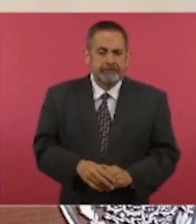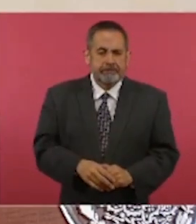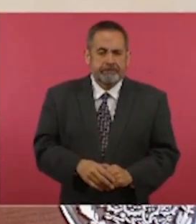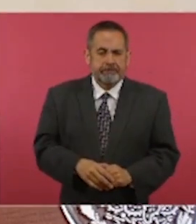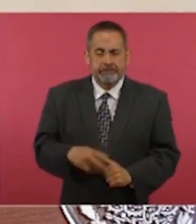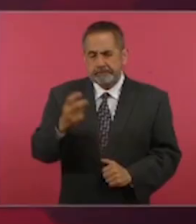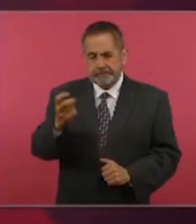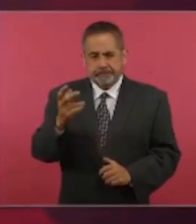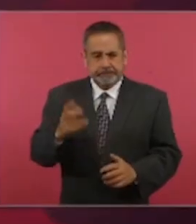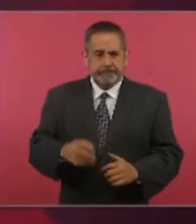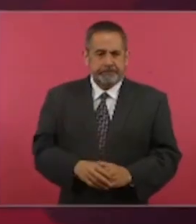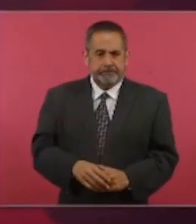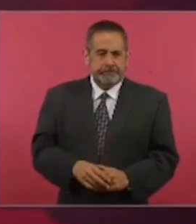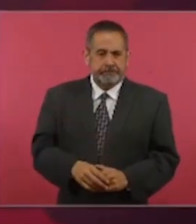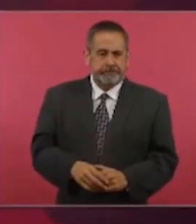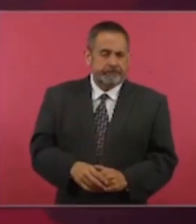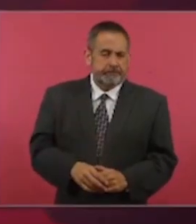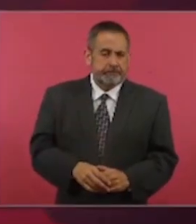Por eso